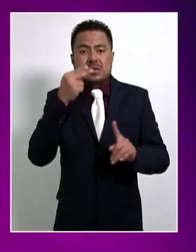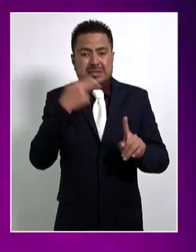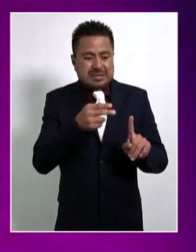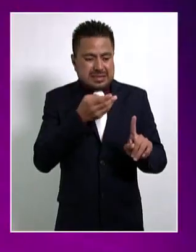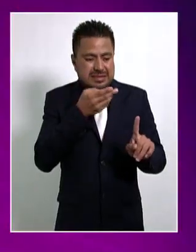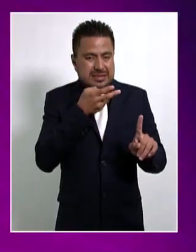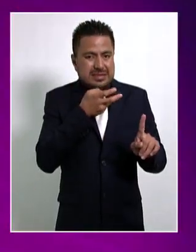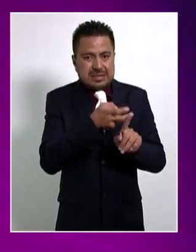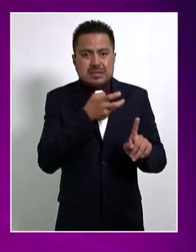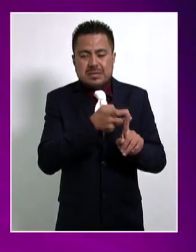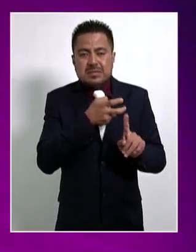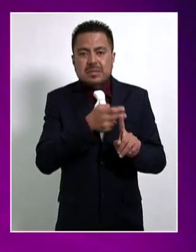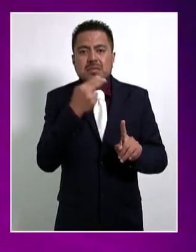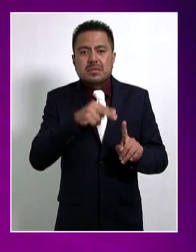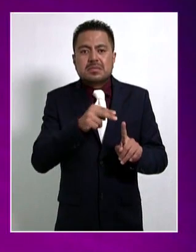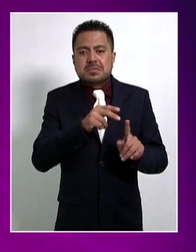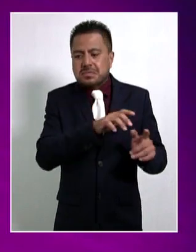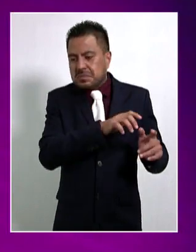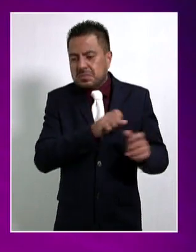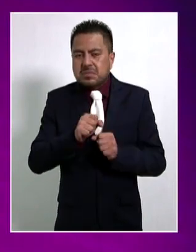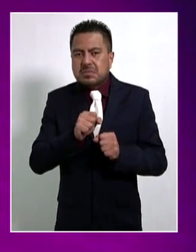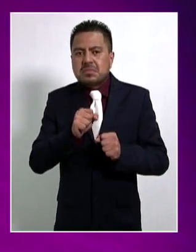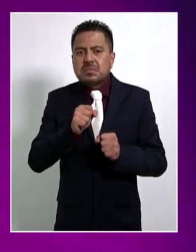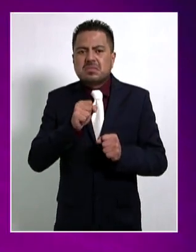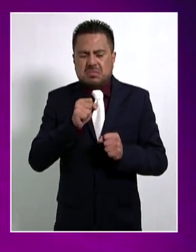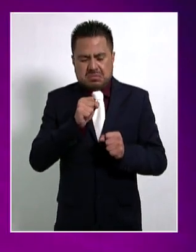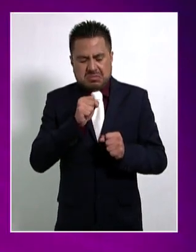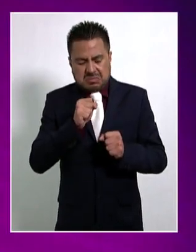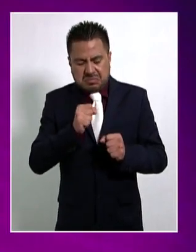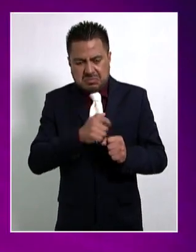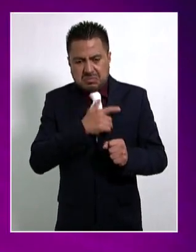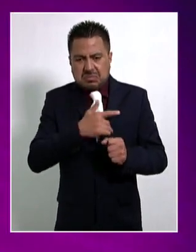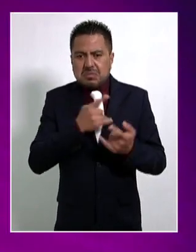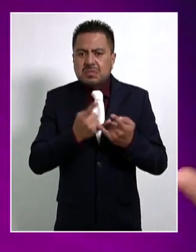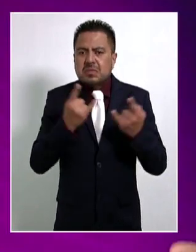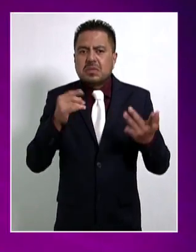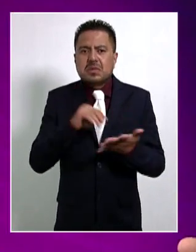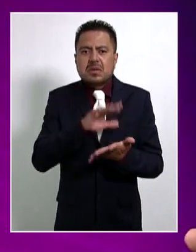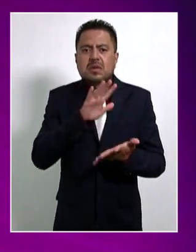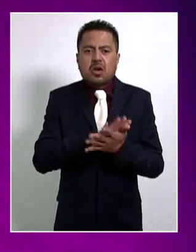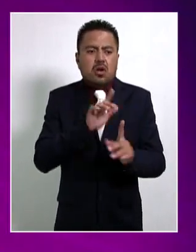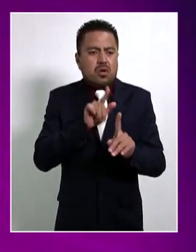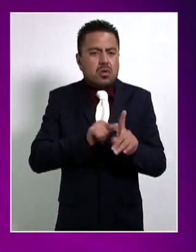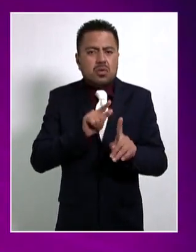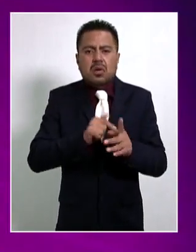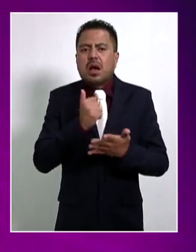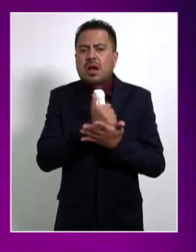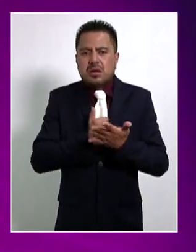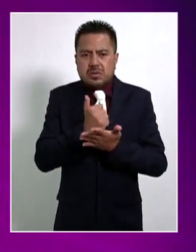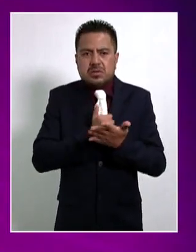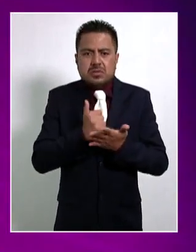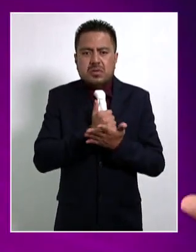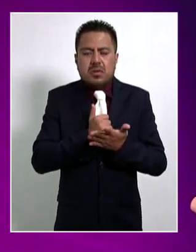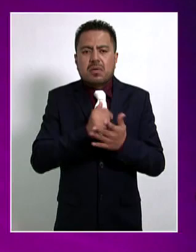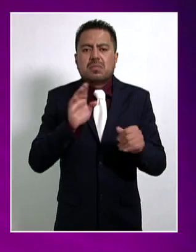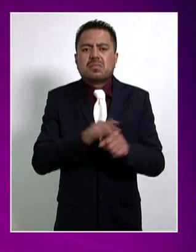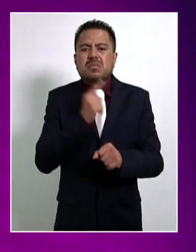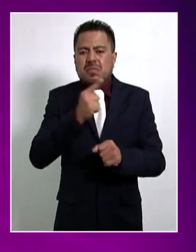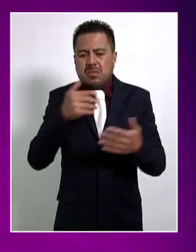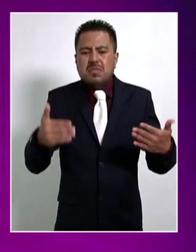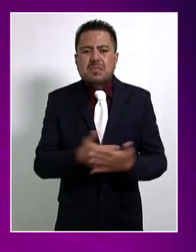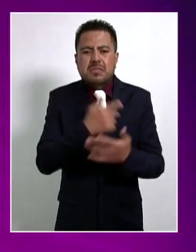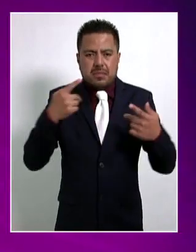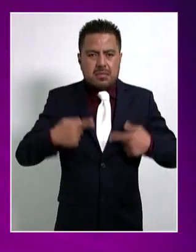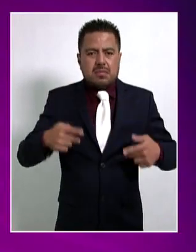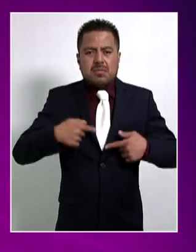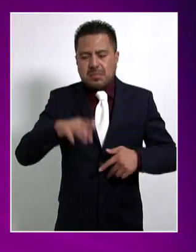nombre también trajo una serie de expectativas, de historias, el color azul, porque cuando nace una